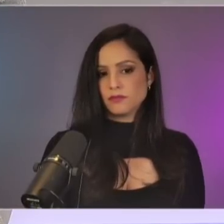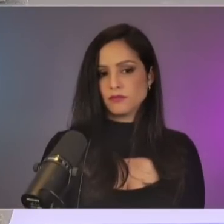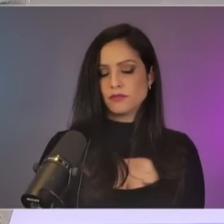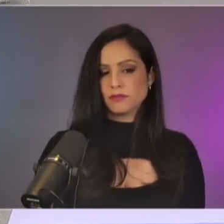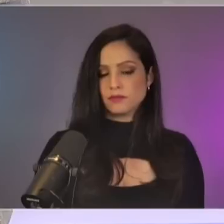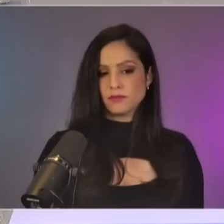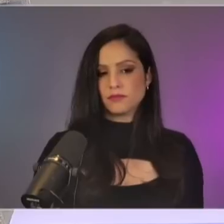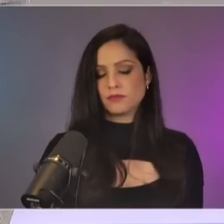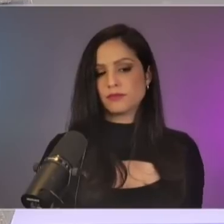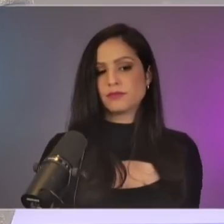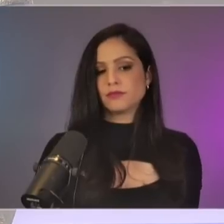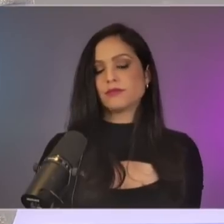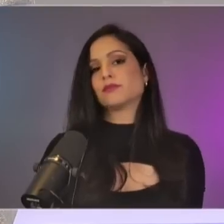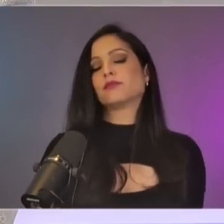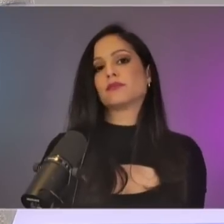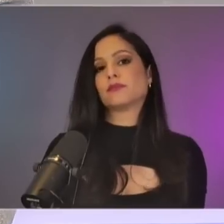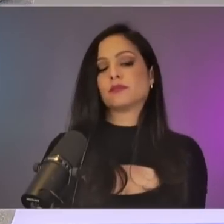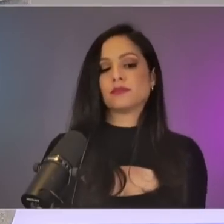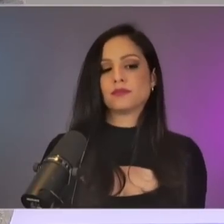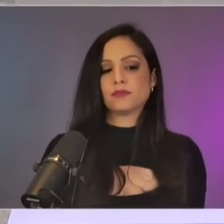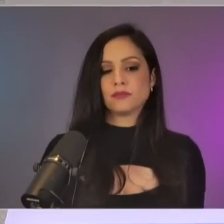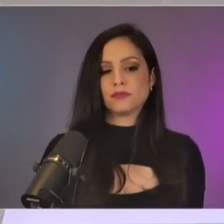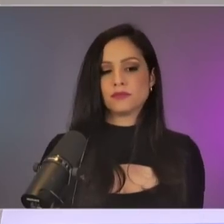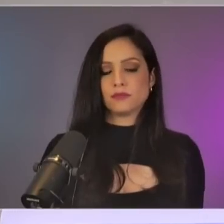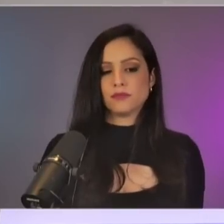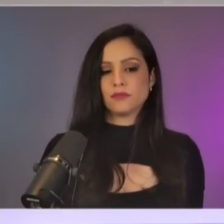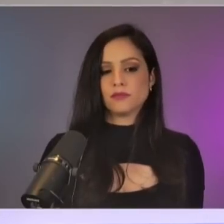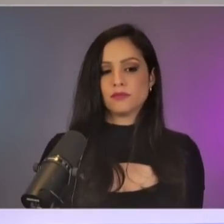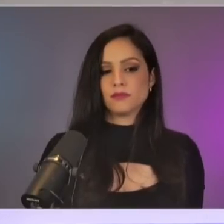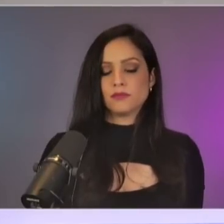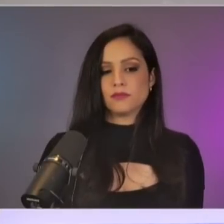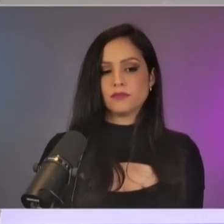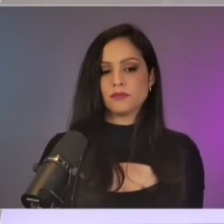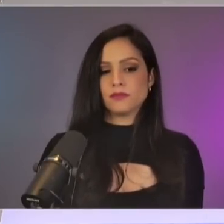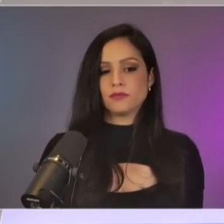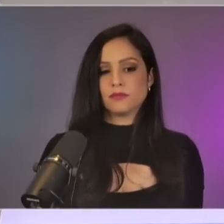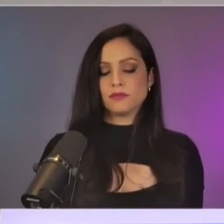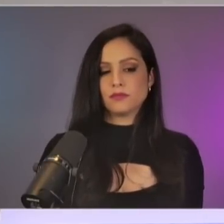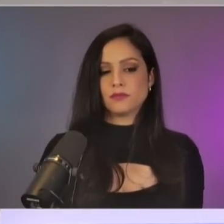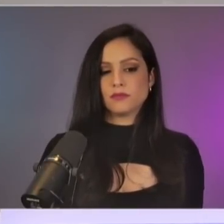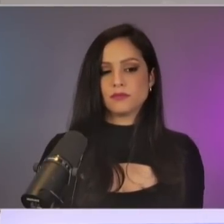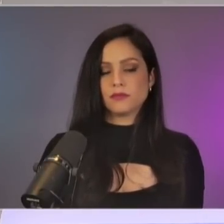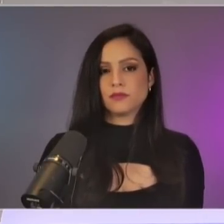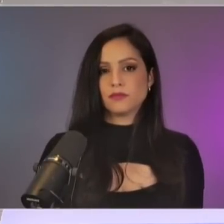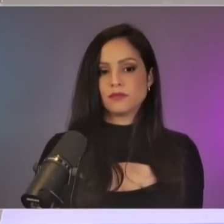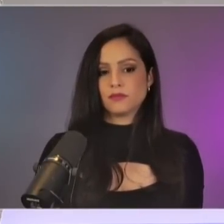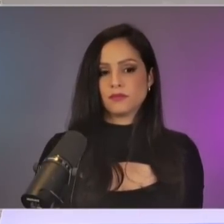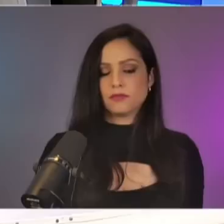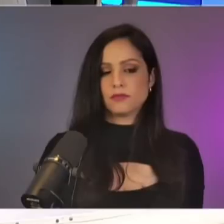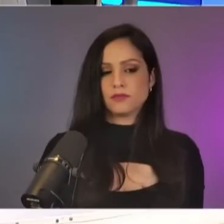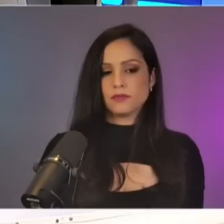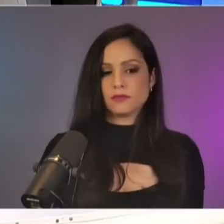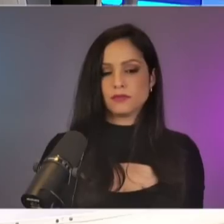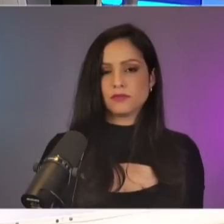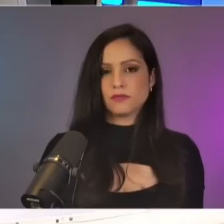pero el encargado de eso de regir eso es salud pública ni siquiera somos nosotros es lo que yo entiendo Pero sería bueno entonces